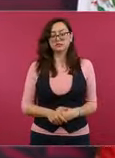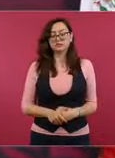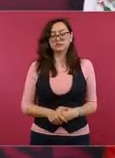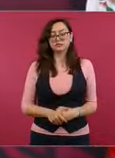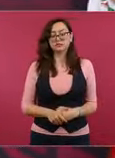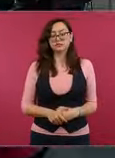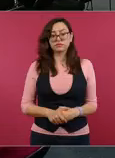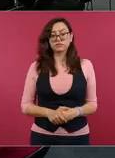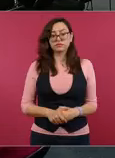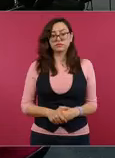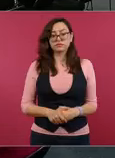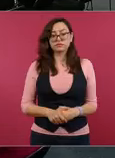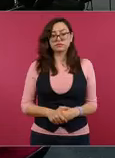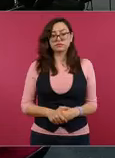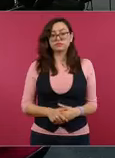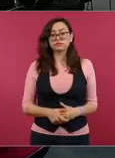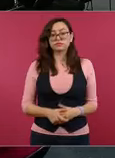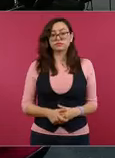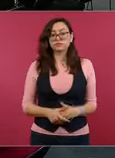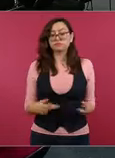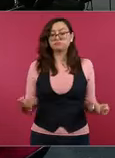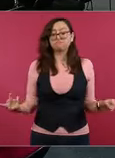el juicio histórico